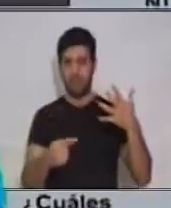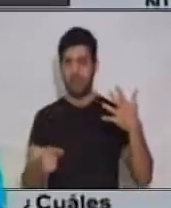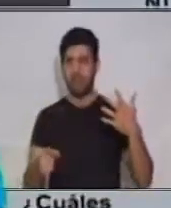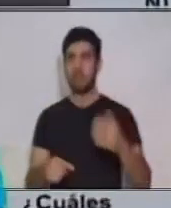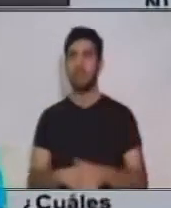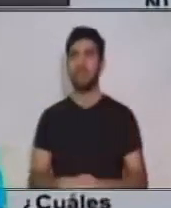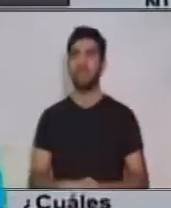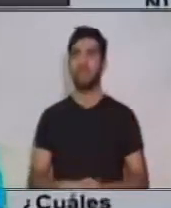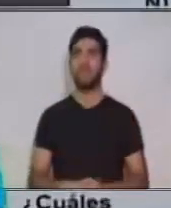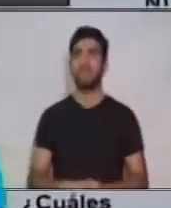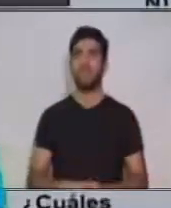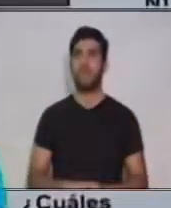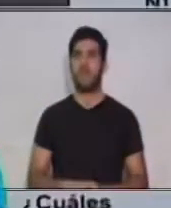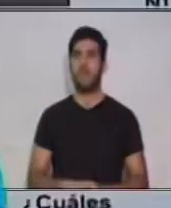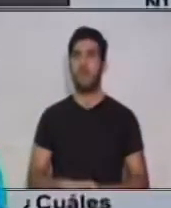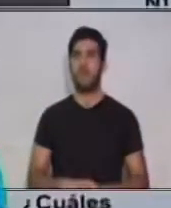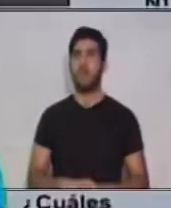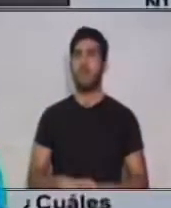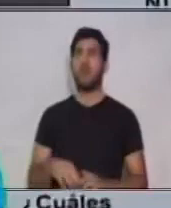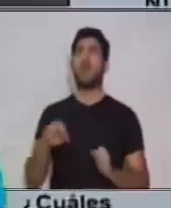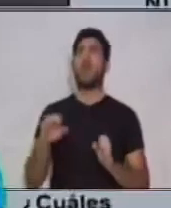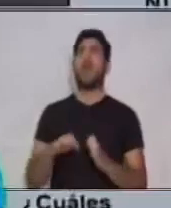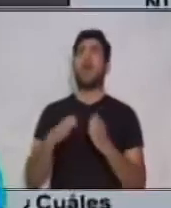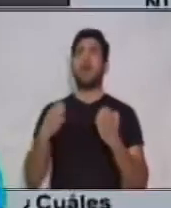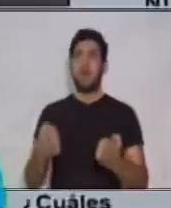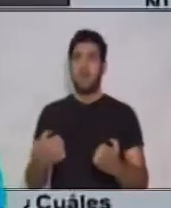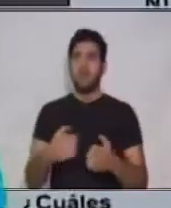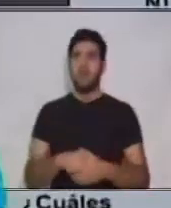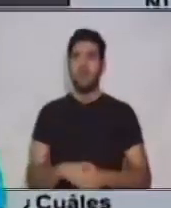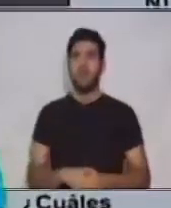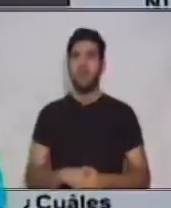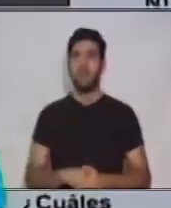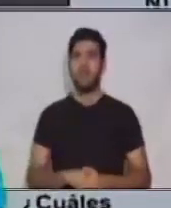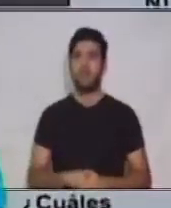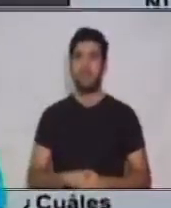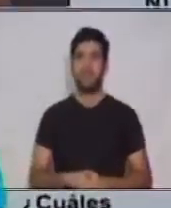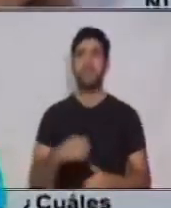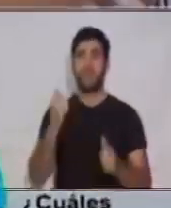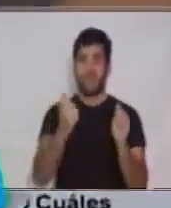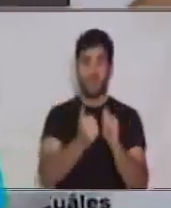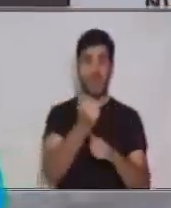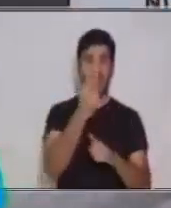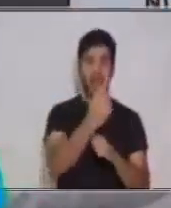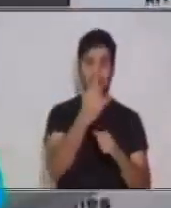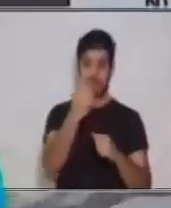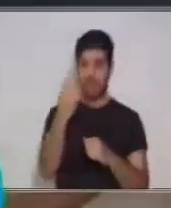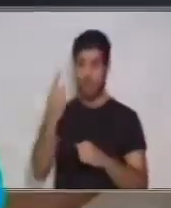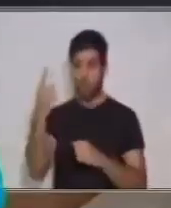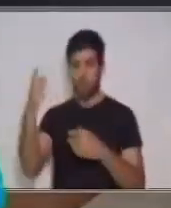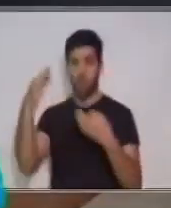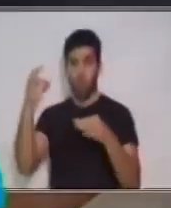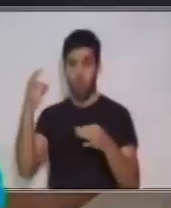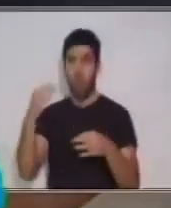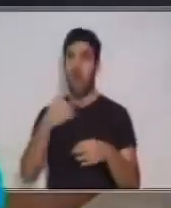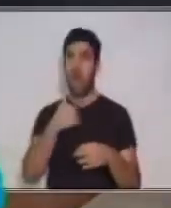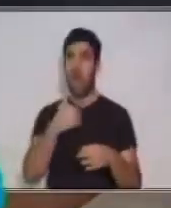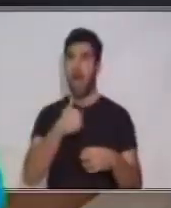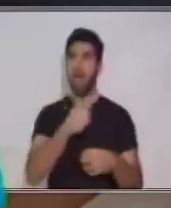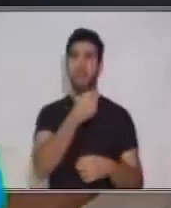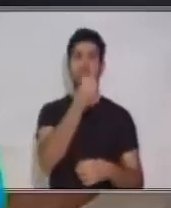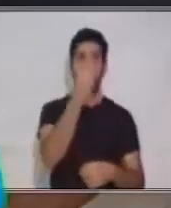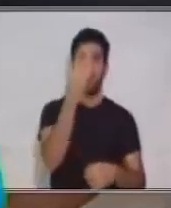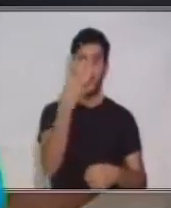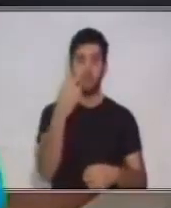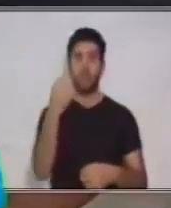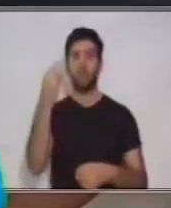prefiero ninguno de estos. Cada hojita tiene un número en una de las preguntas, y esta es